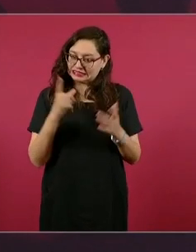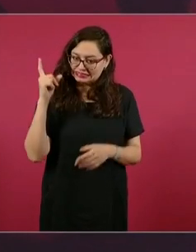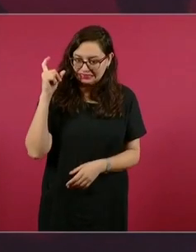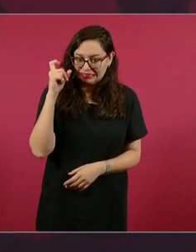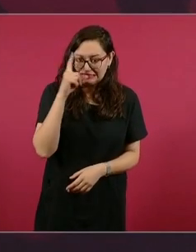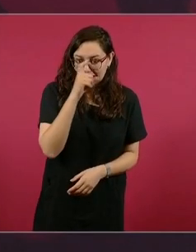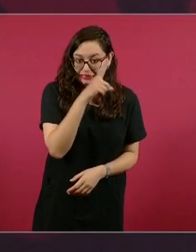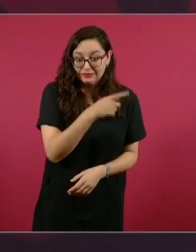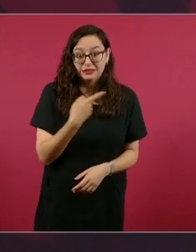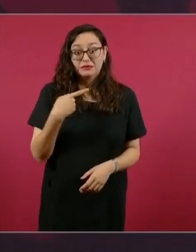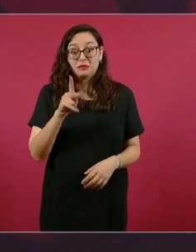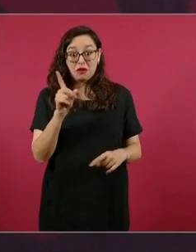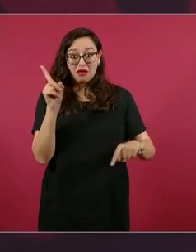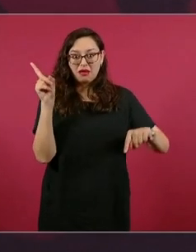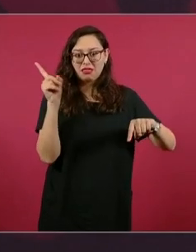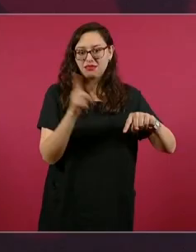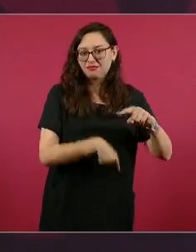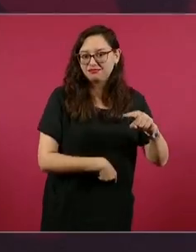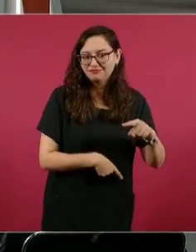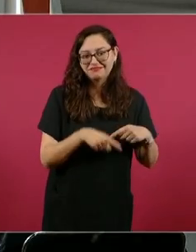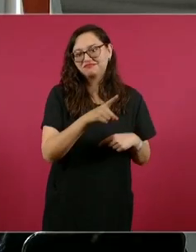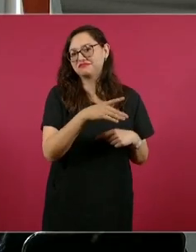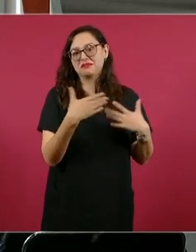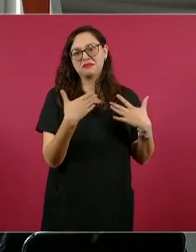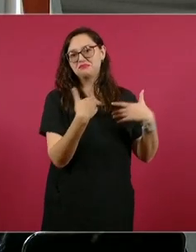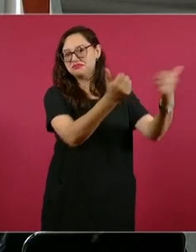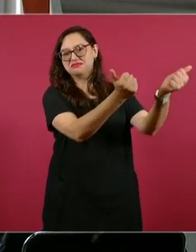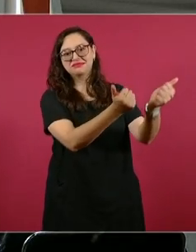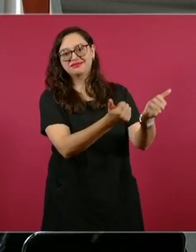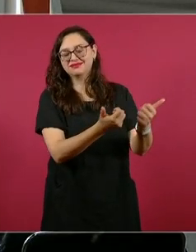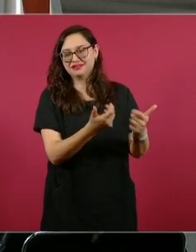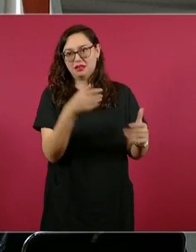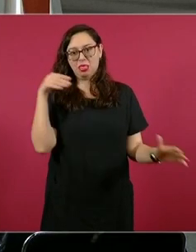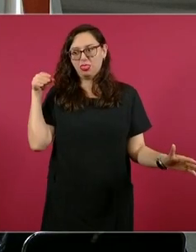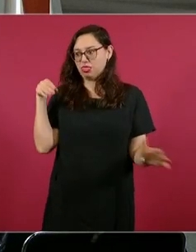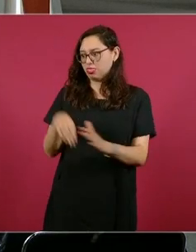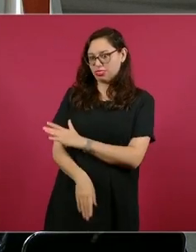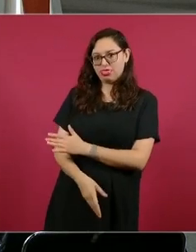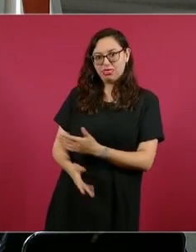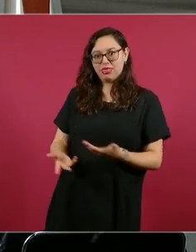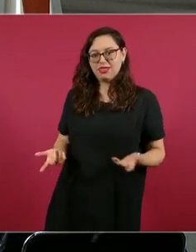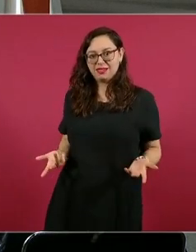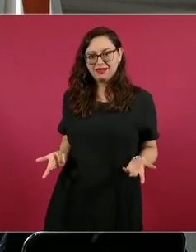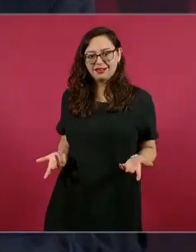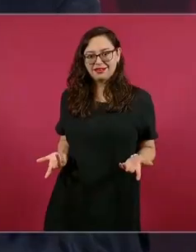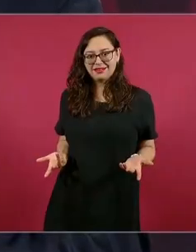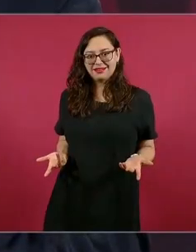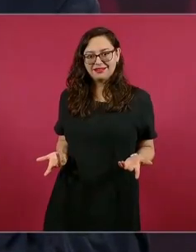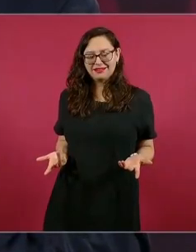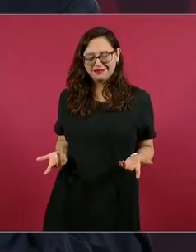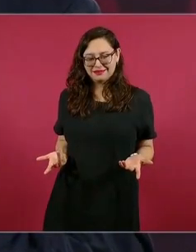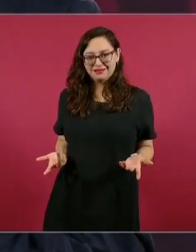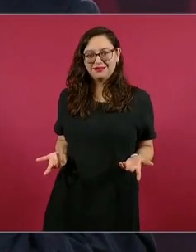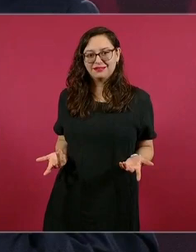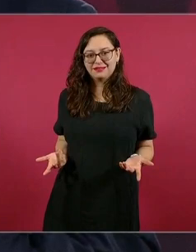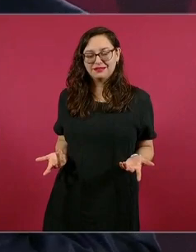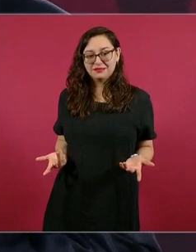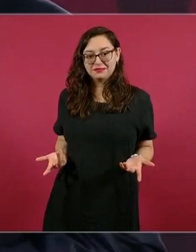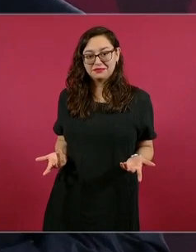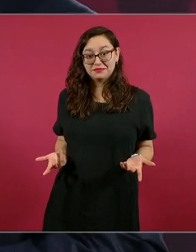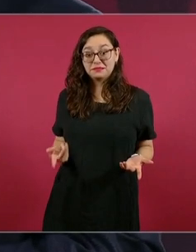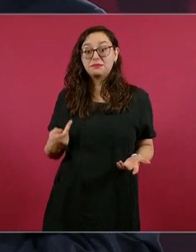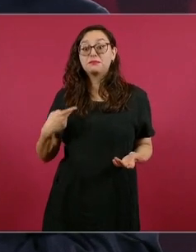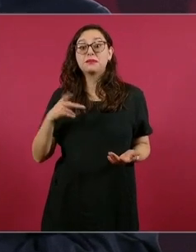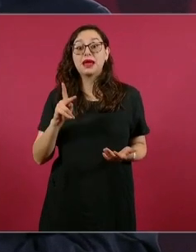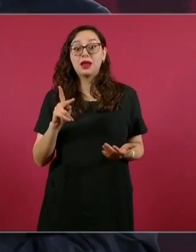mantener estos equilibrios. Desde luego, si le va bien a la mayoría del